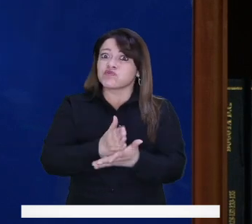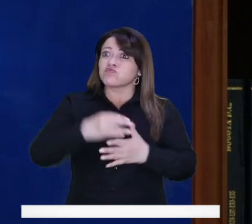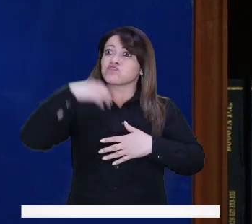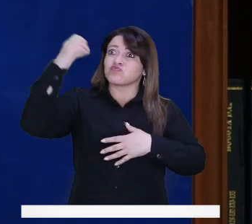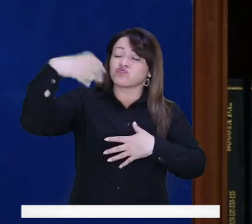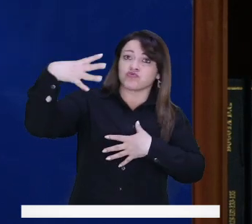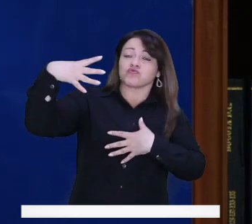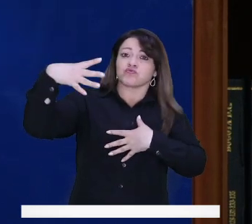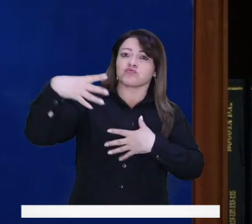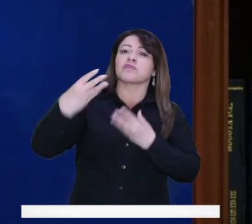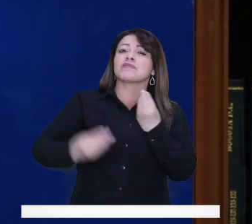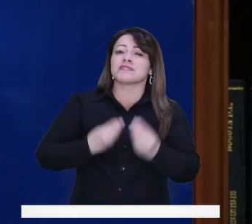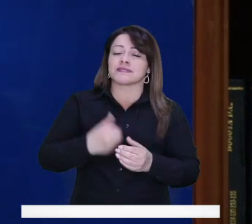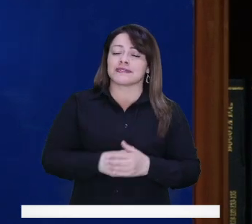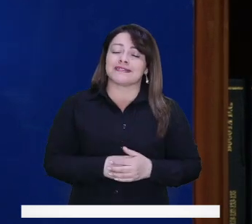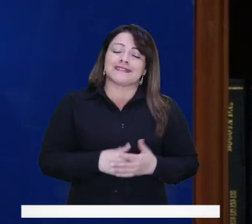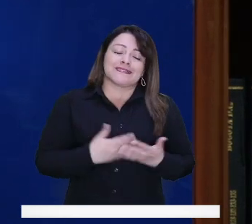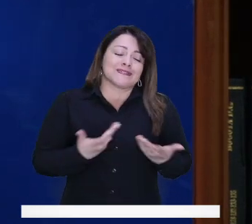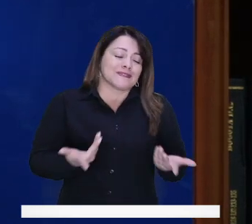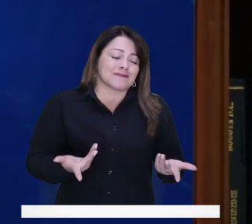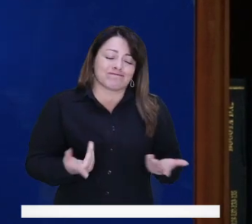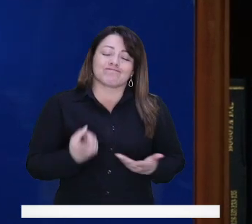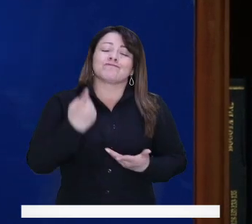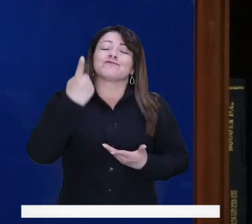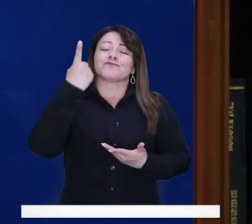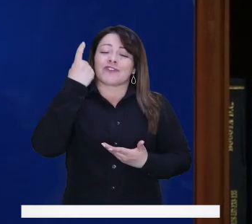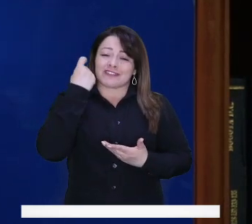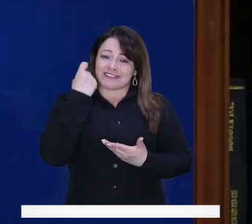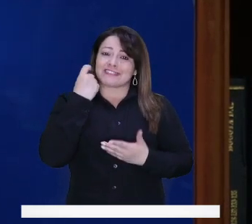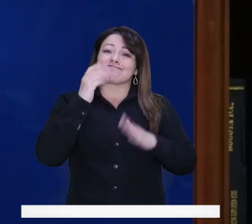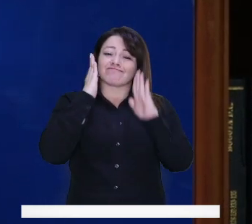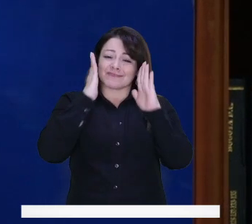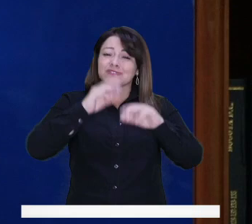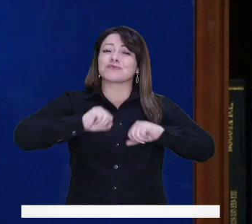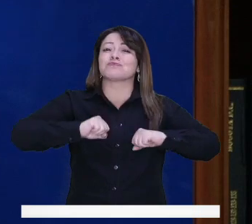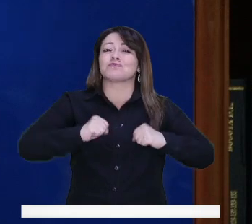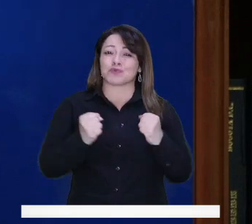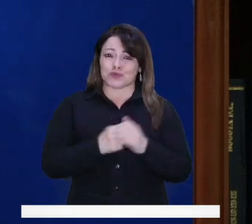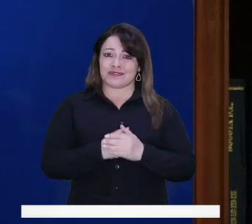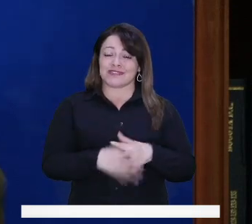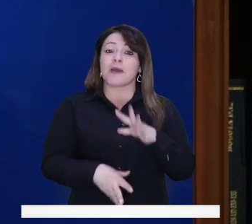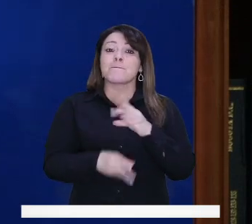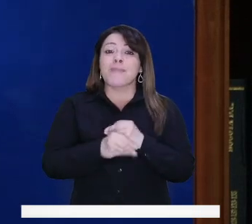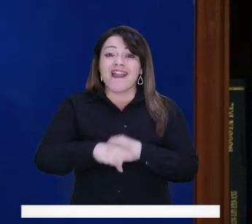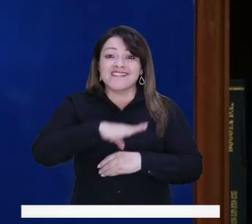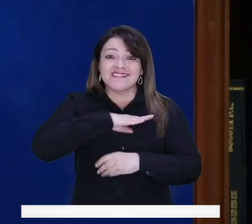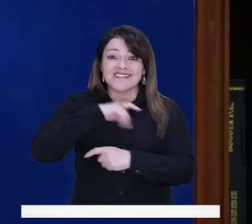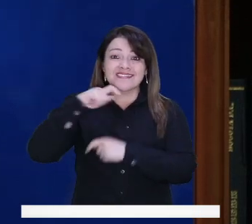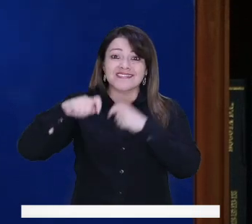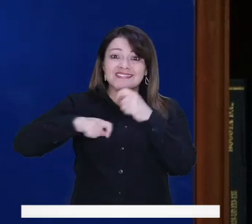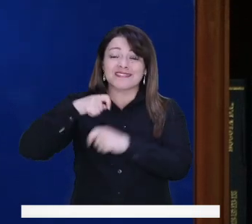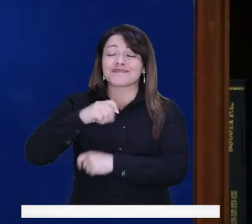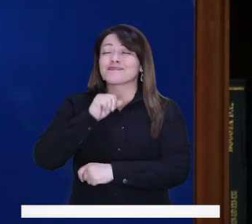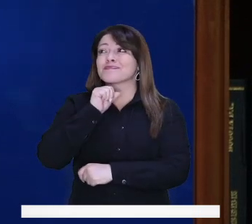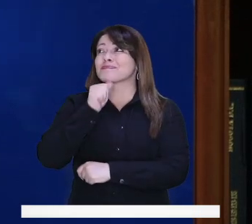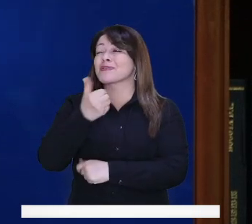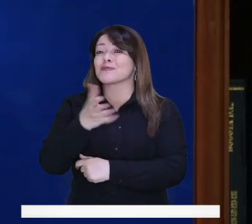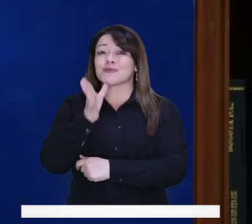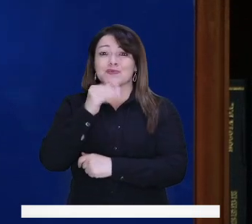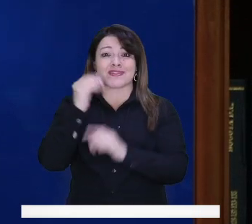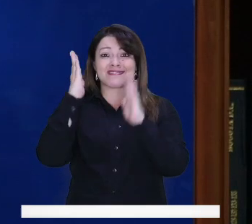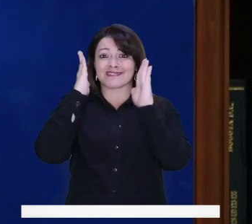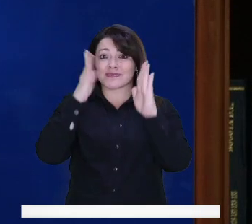tosuda, esta alcaldesa, la alcaldesa Claudia López, se ha empeñado en generarle mayores riesgos a la ciudad de